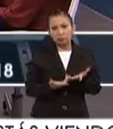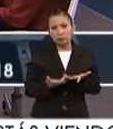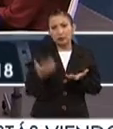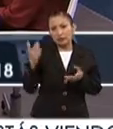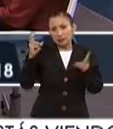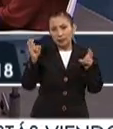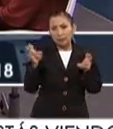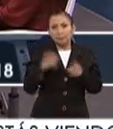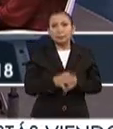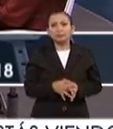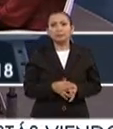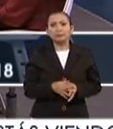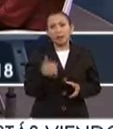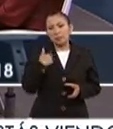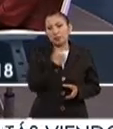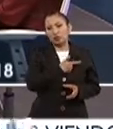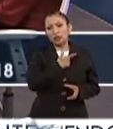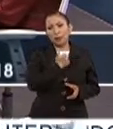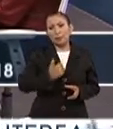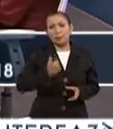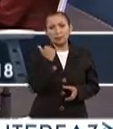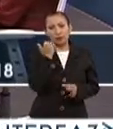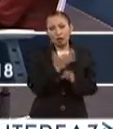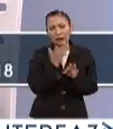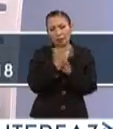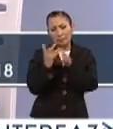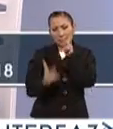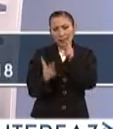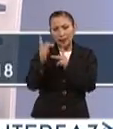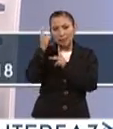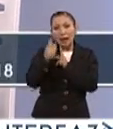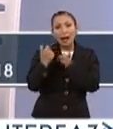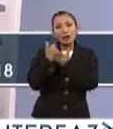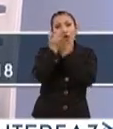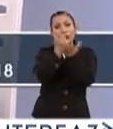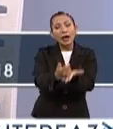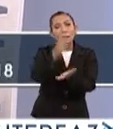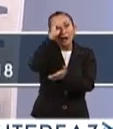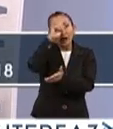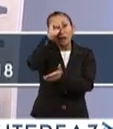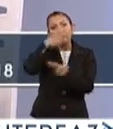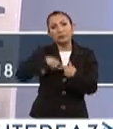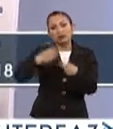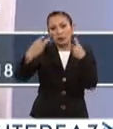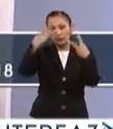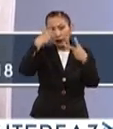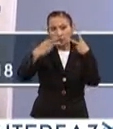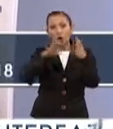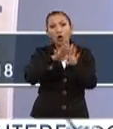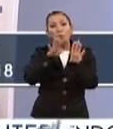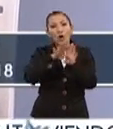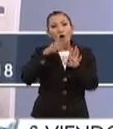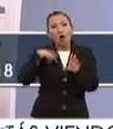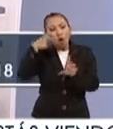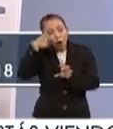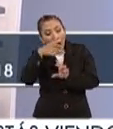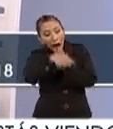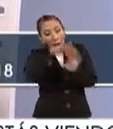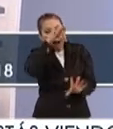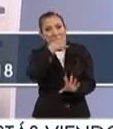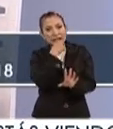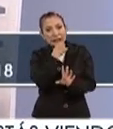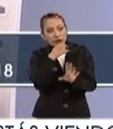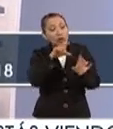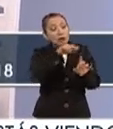en estos temas, y pues me gustaría aprovechar esta plática para que nos ayudaras también a orientar a la gente que nos está viendo, ¿no? Cómo detectarlos,